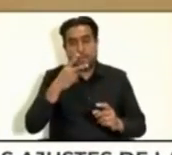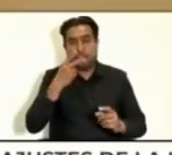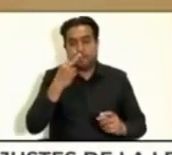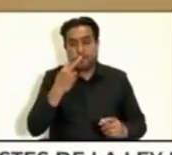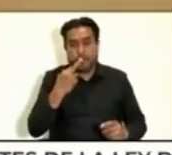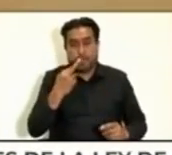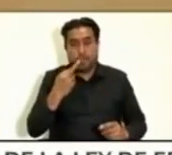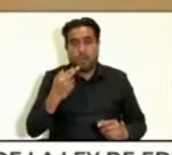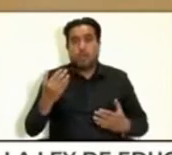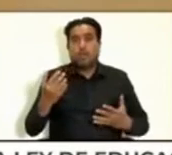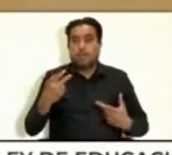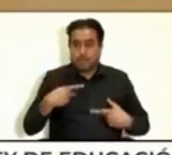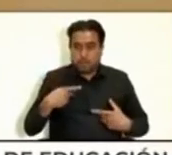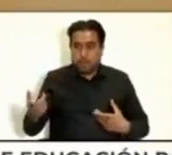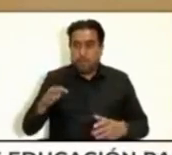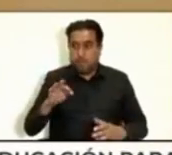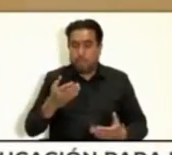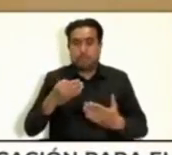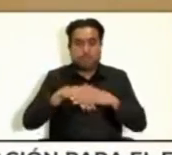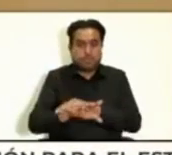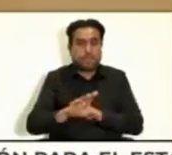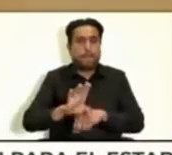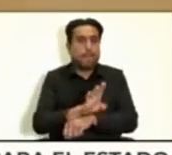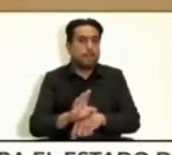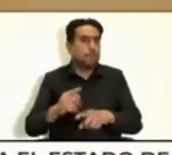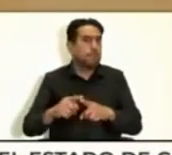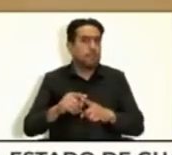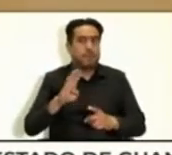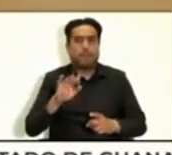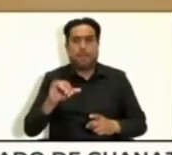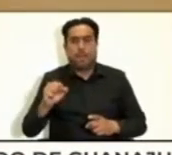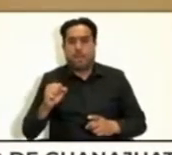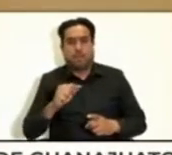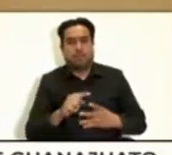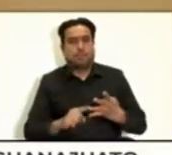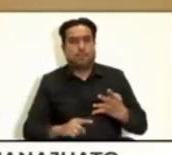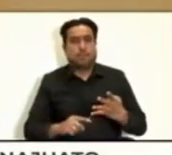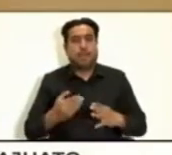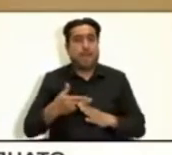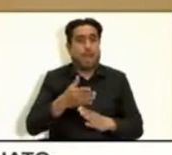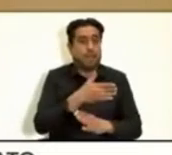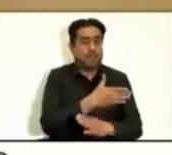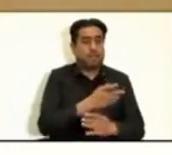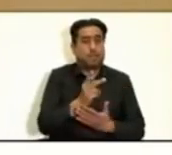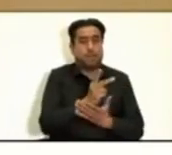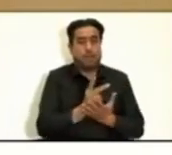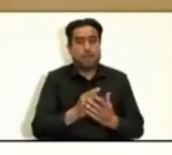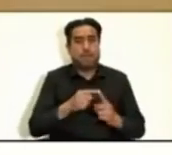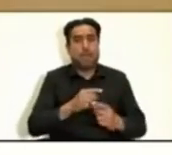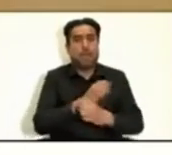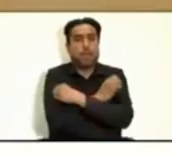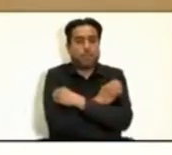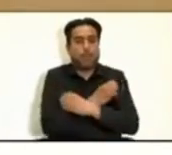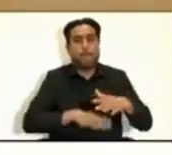crãticos para acceder a becas y otros beneficios sustituyéndolos por programas universales como la beca de educación